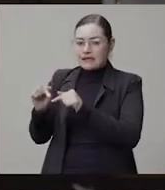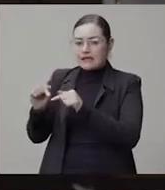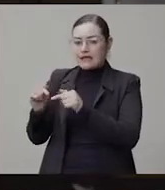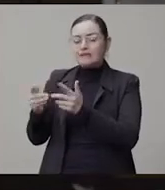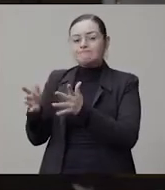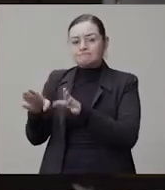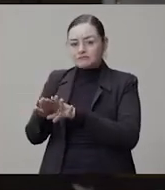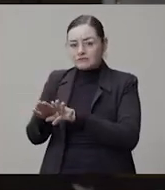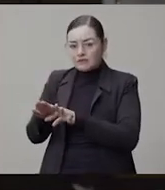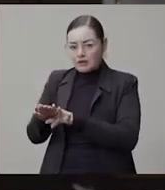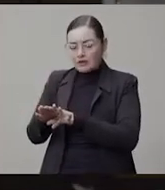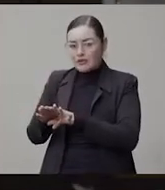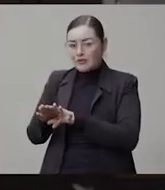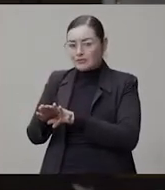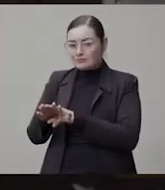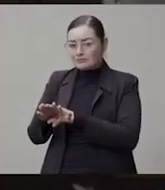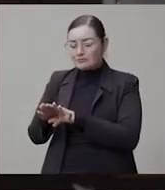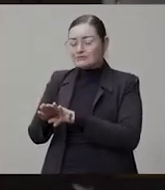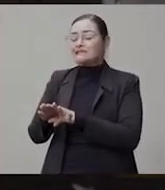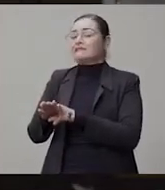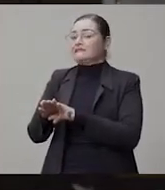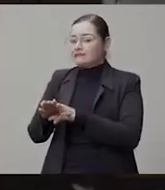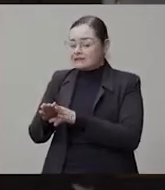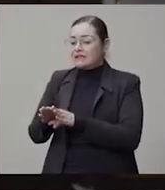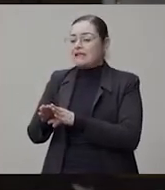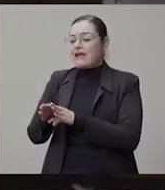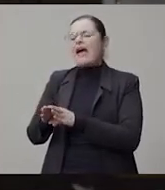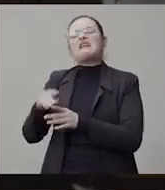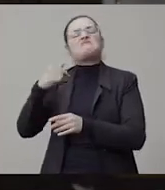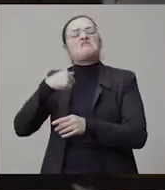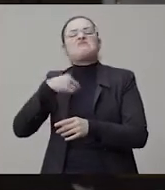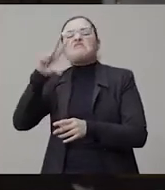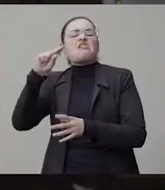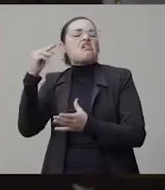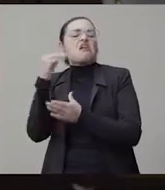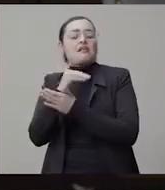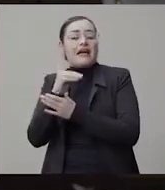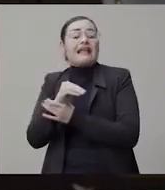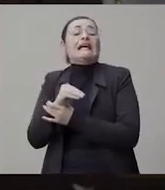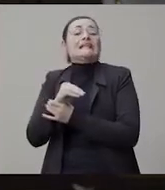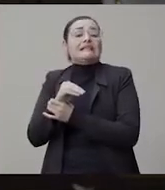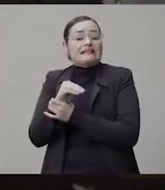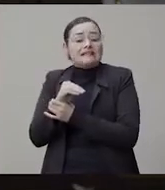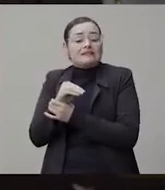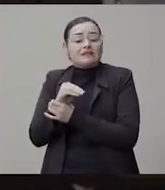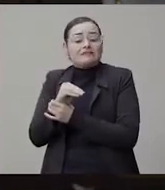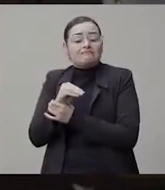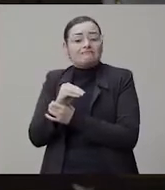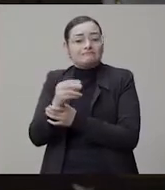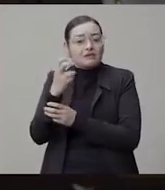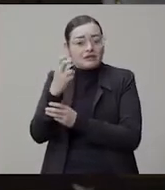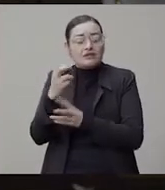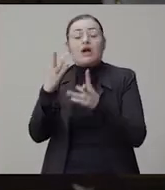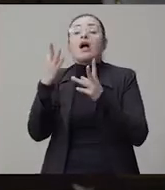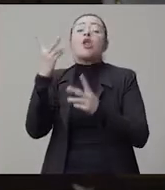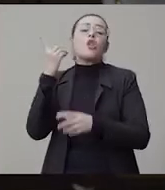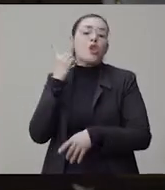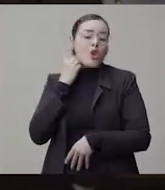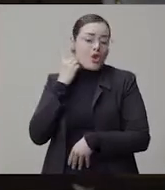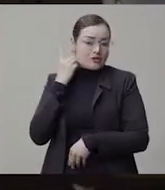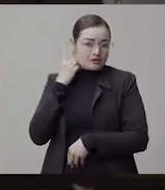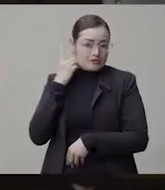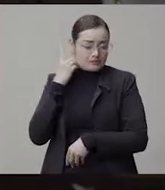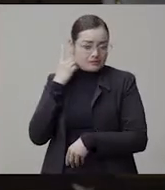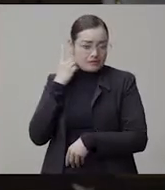en perjuicio de baja california sur y también de su sociedad a quienes las y los diputados no deben olvidar